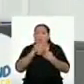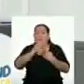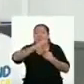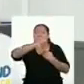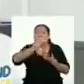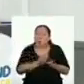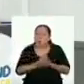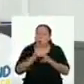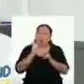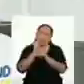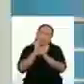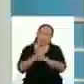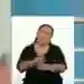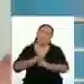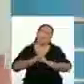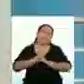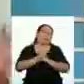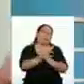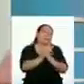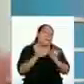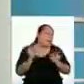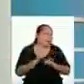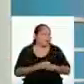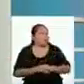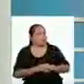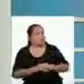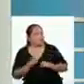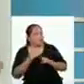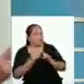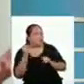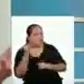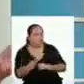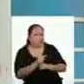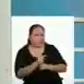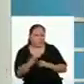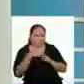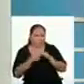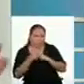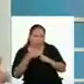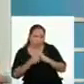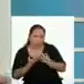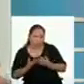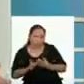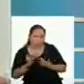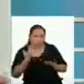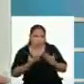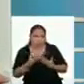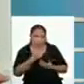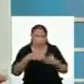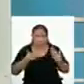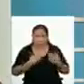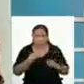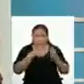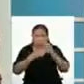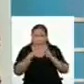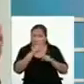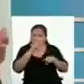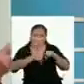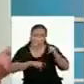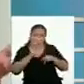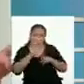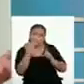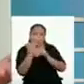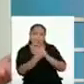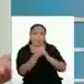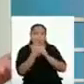el resto de la eternidad. Pero, esto es algo que le puede pasar a cualquiera. Creo que podrías negociar con tu primo, dividir el